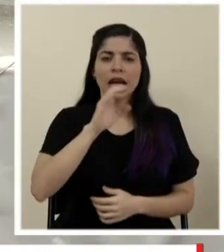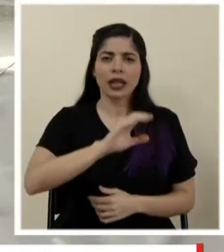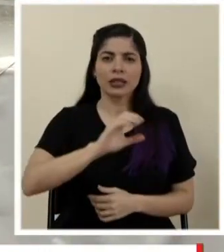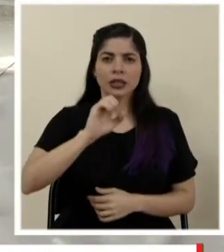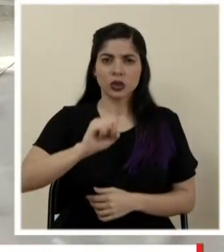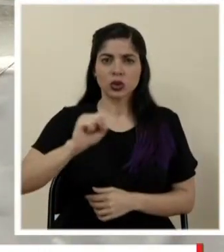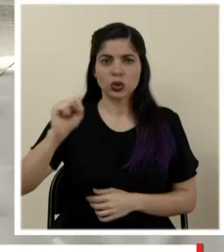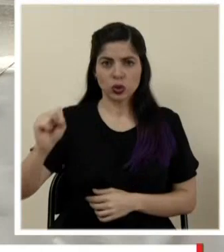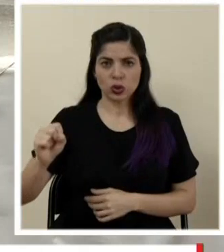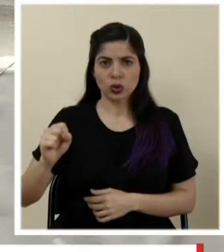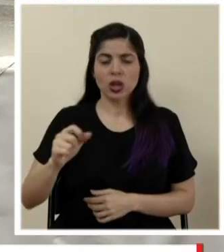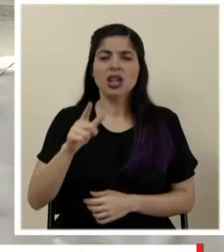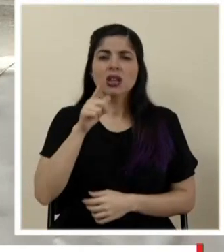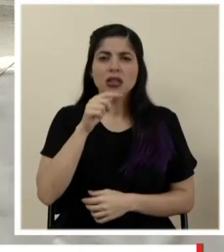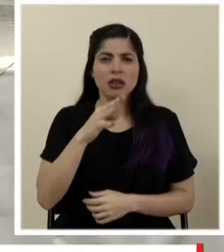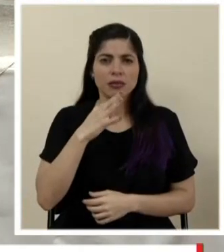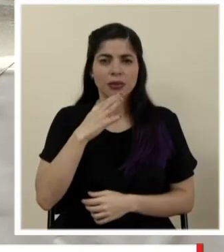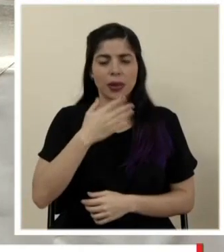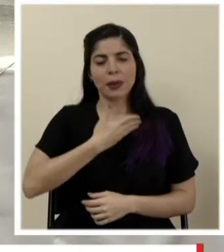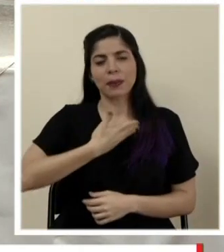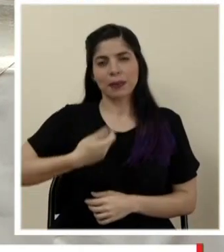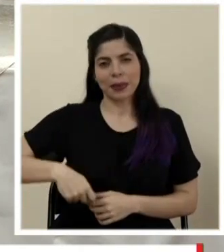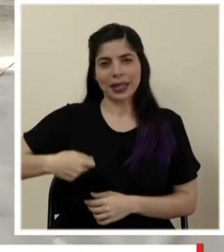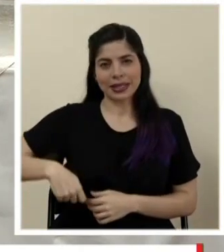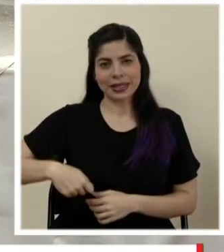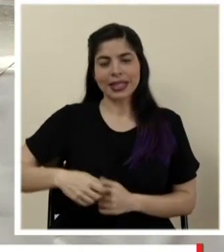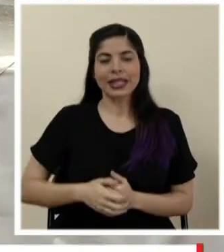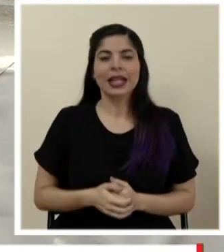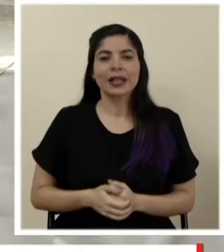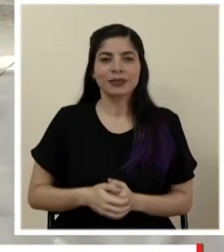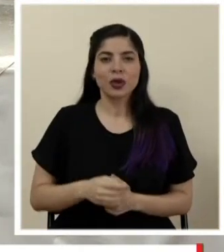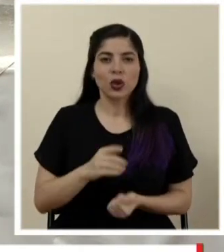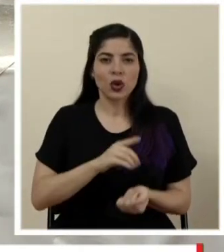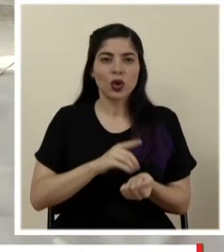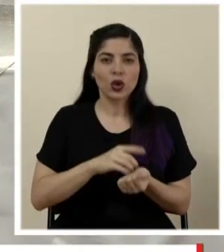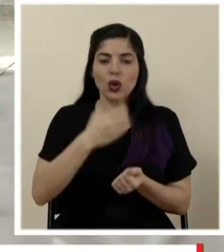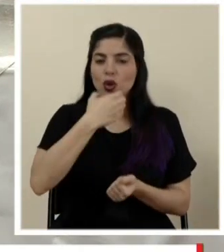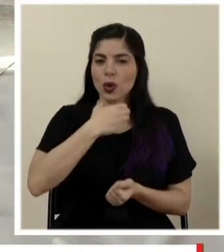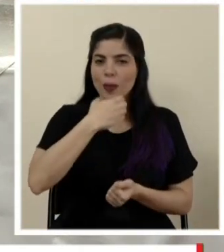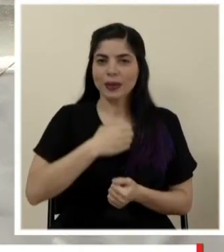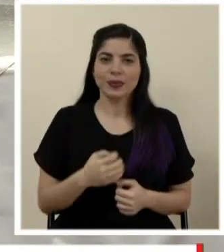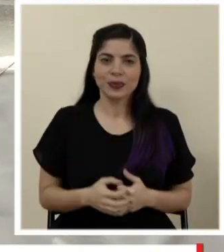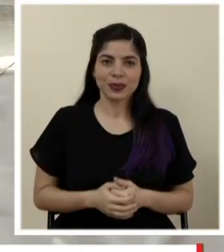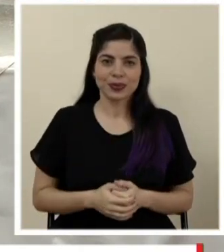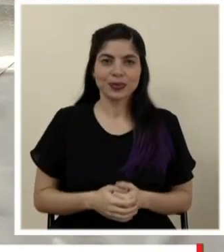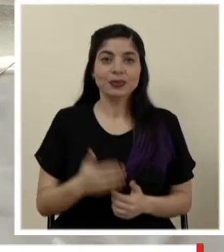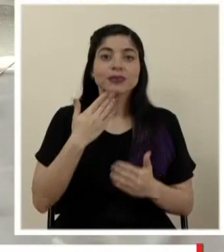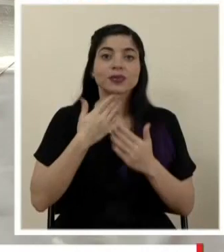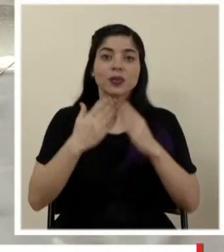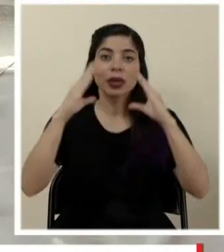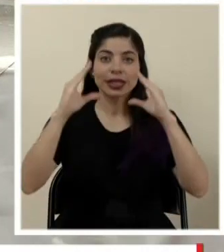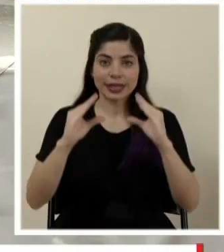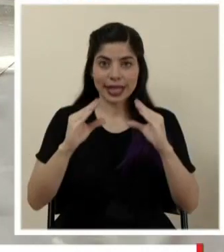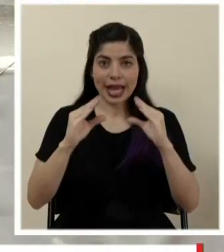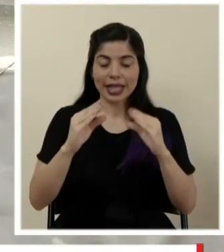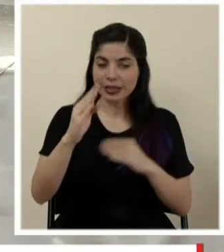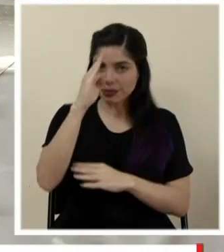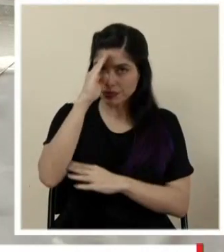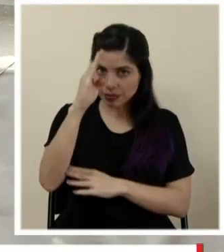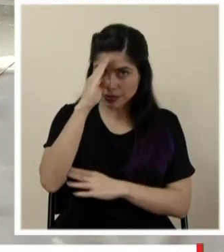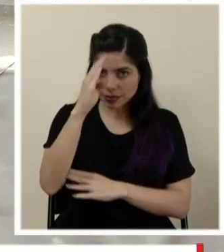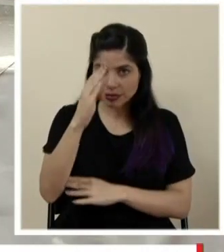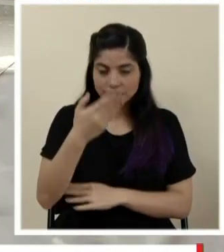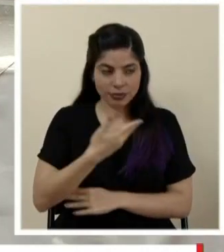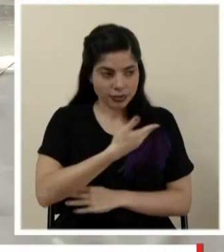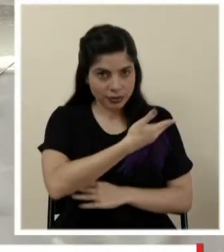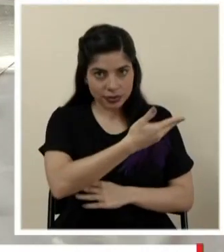Seguro Social por parte del presidente ejecutivo, el doctor Román Macaya. Muy buenas tardes y saludos a